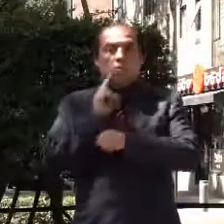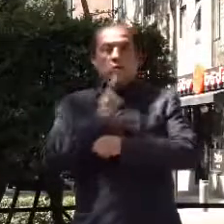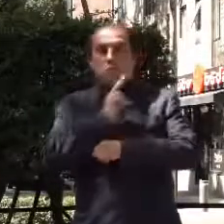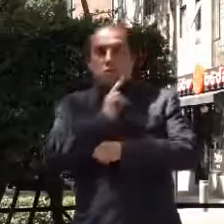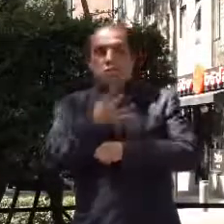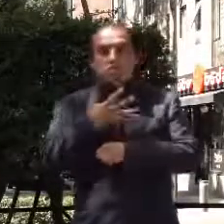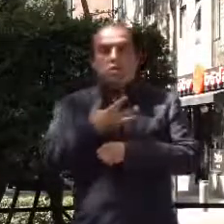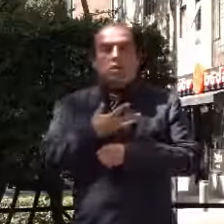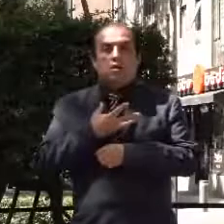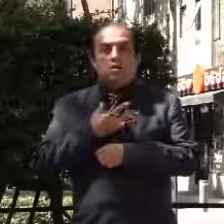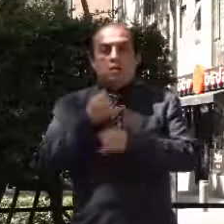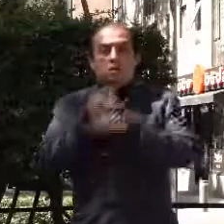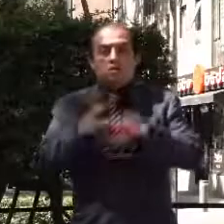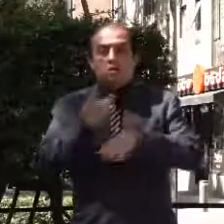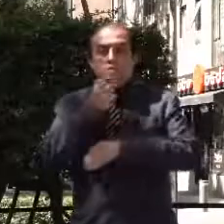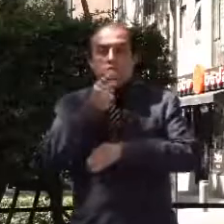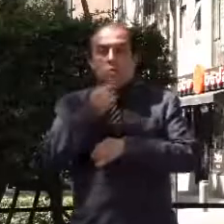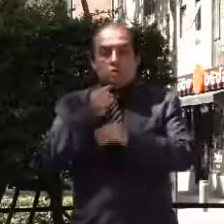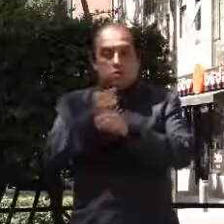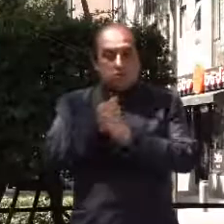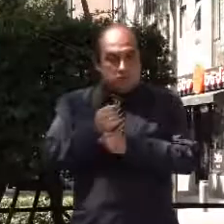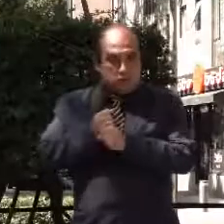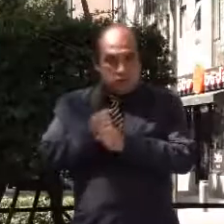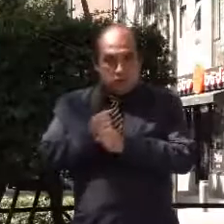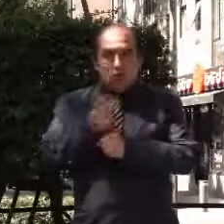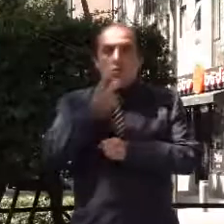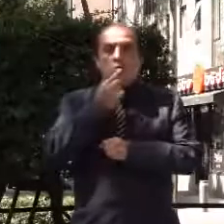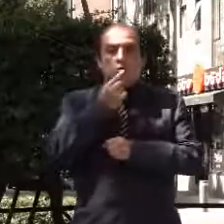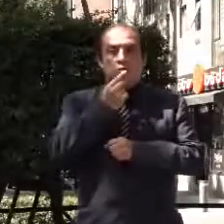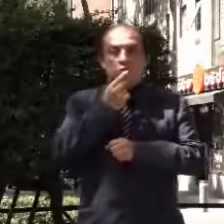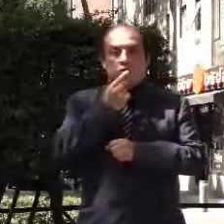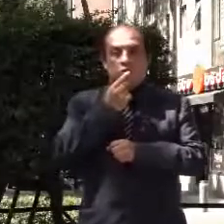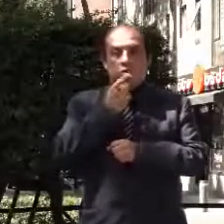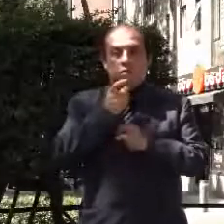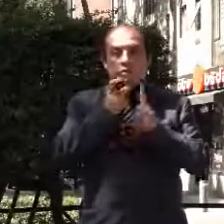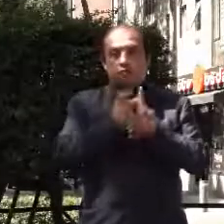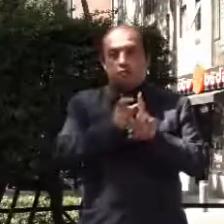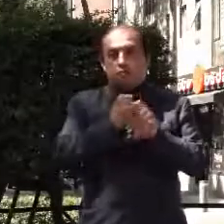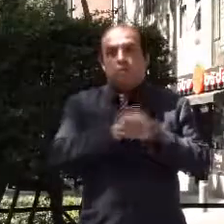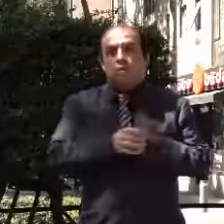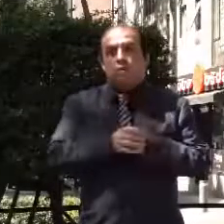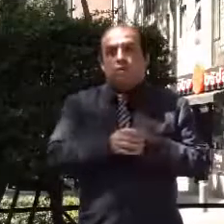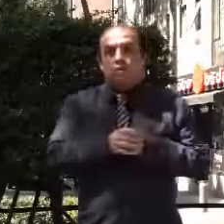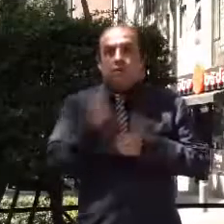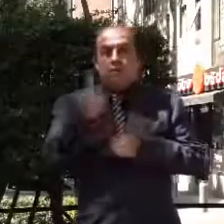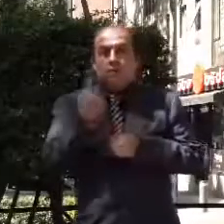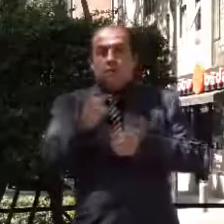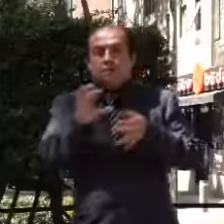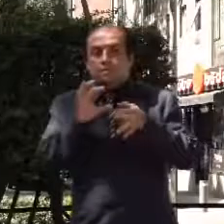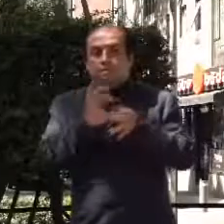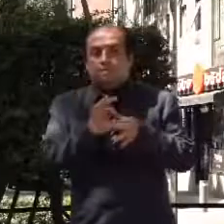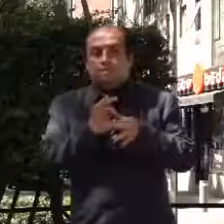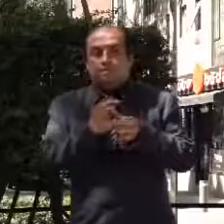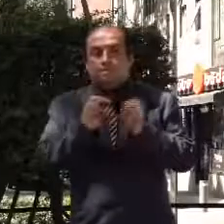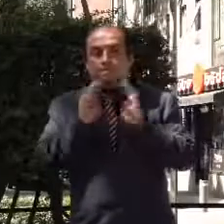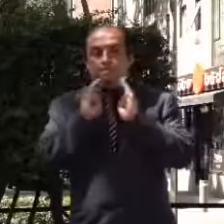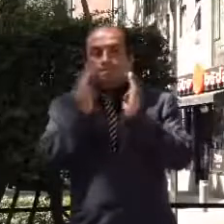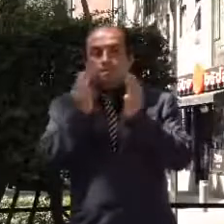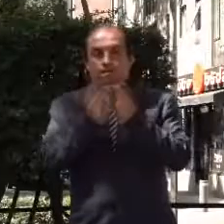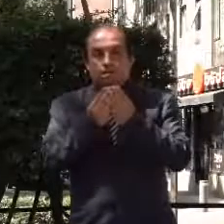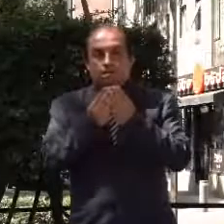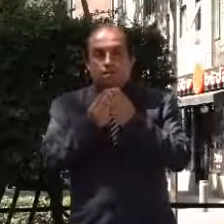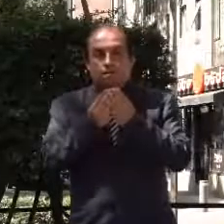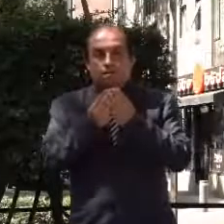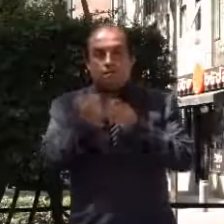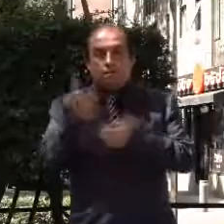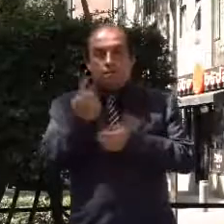de investigación, policías de la preventiva, que presuntamente estaban involucrados y que hay, inclusive se han